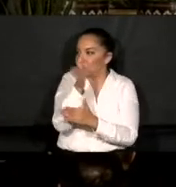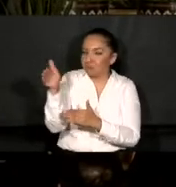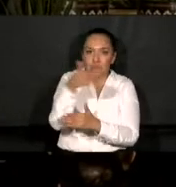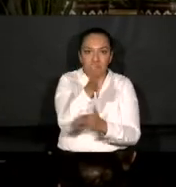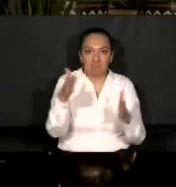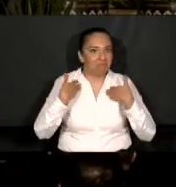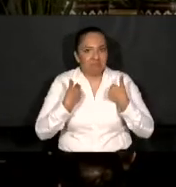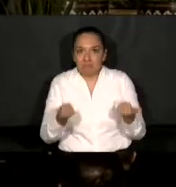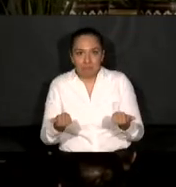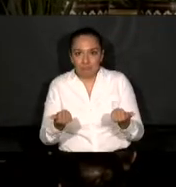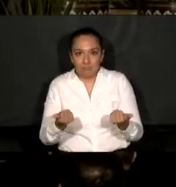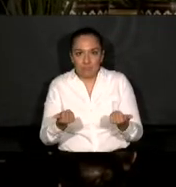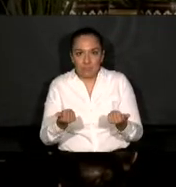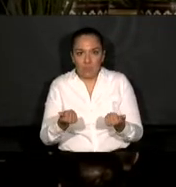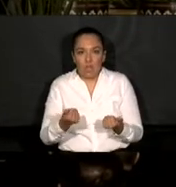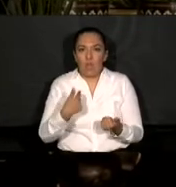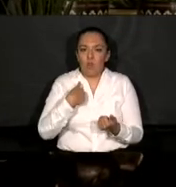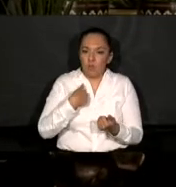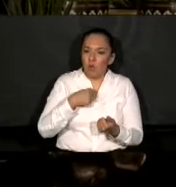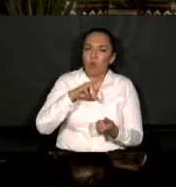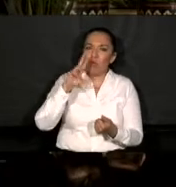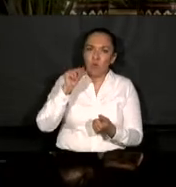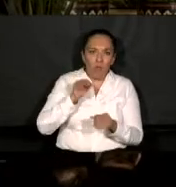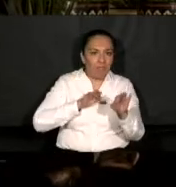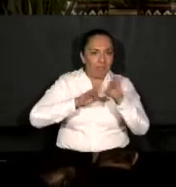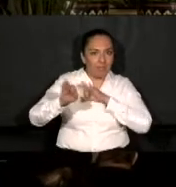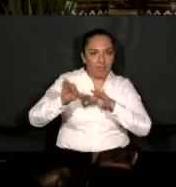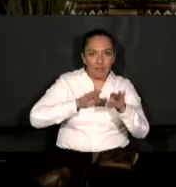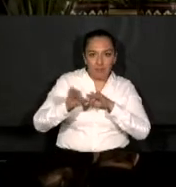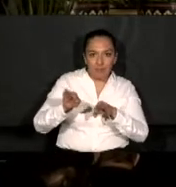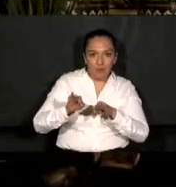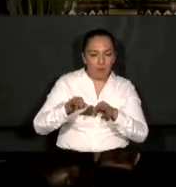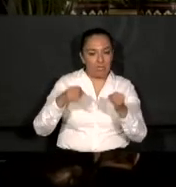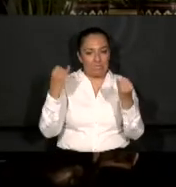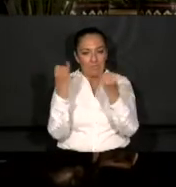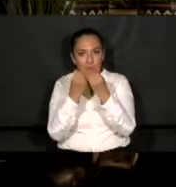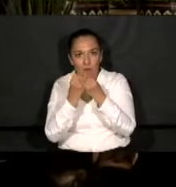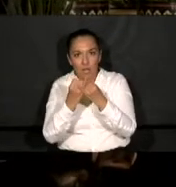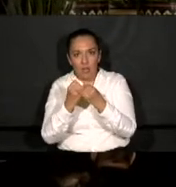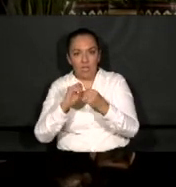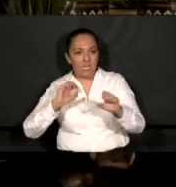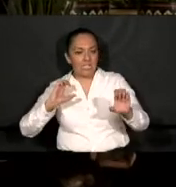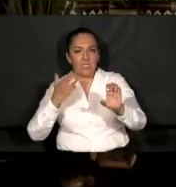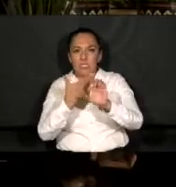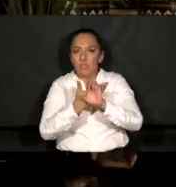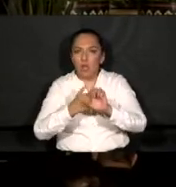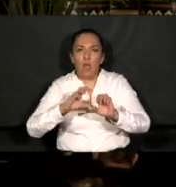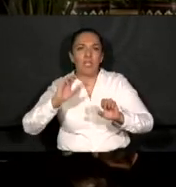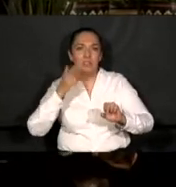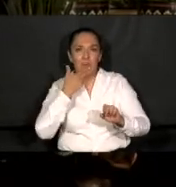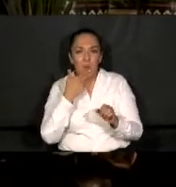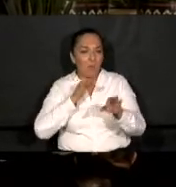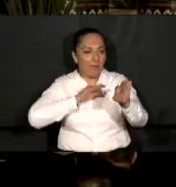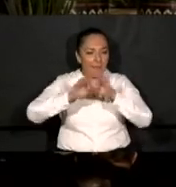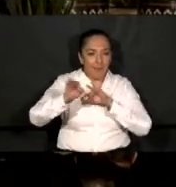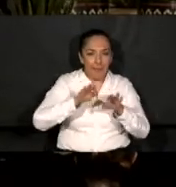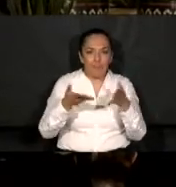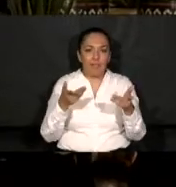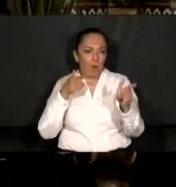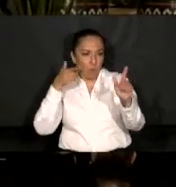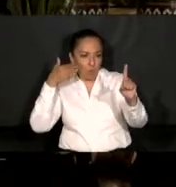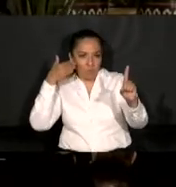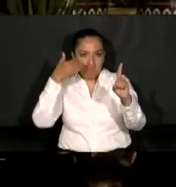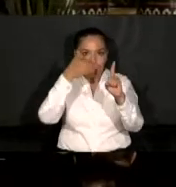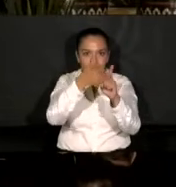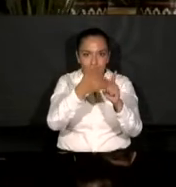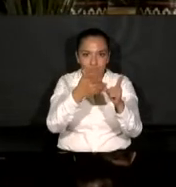No es mi forma de trabajo, ni es la forma de trabajo de los chihuahuenses. Y más, con la responsabilidad delegada por miles